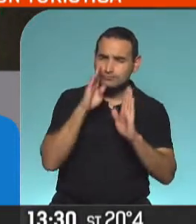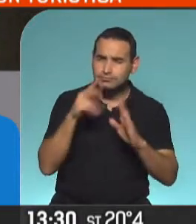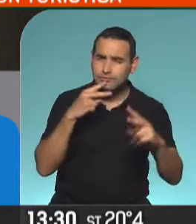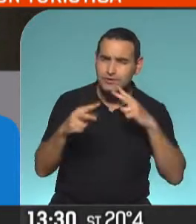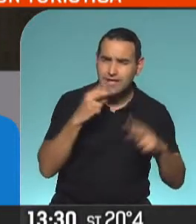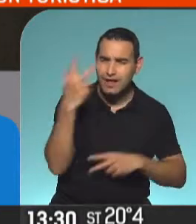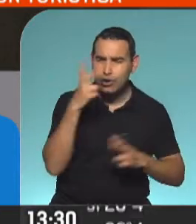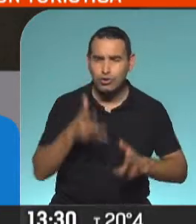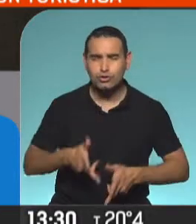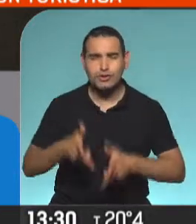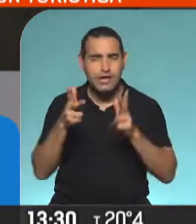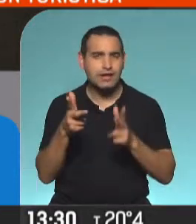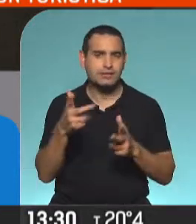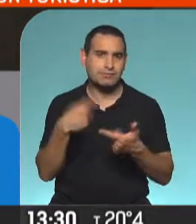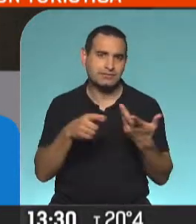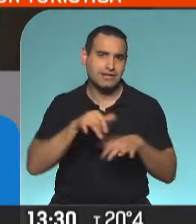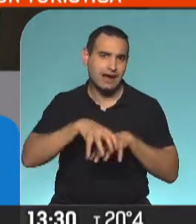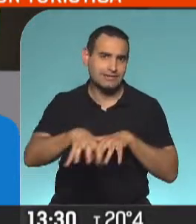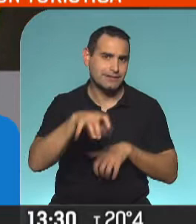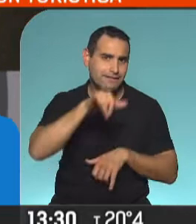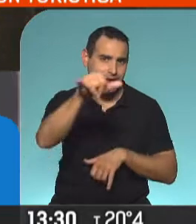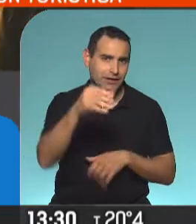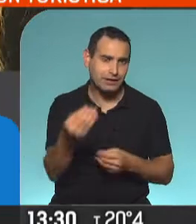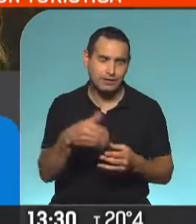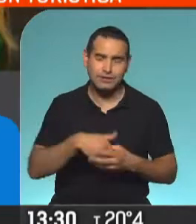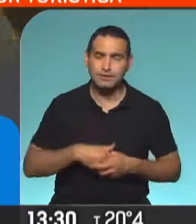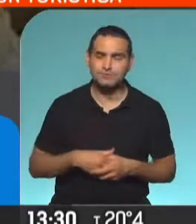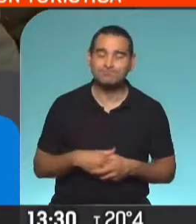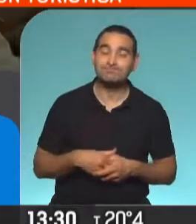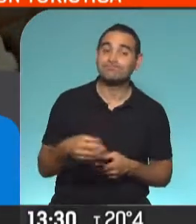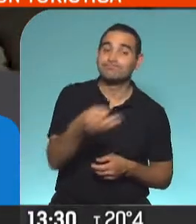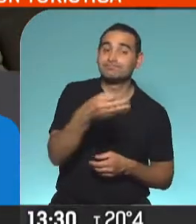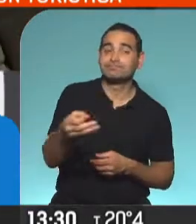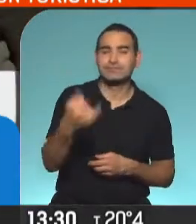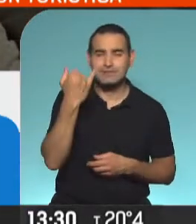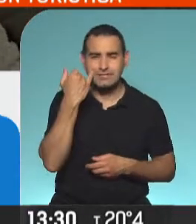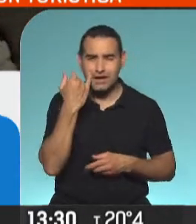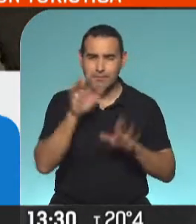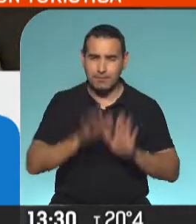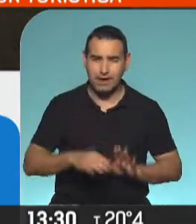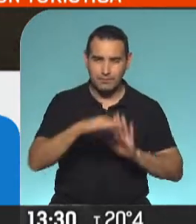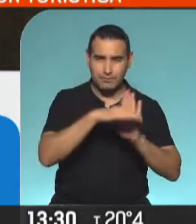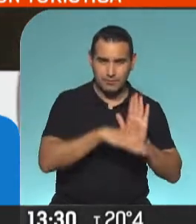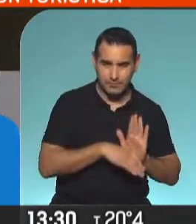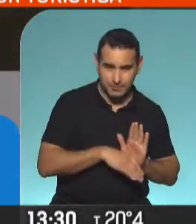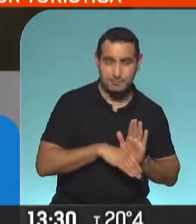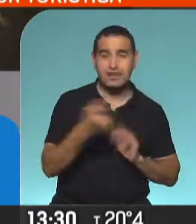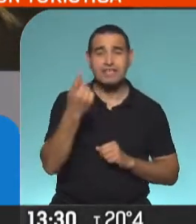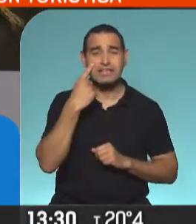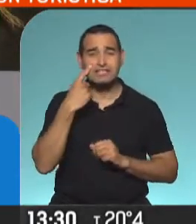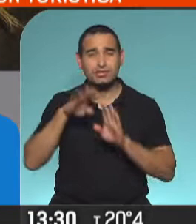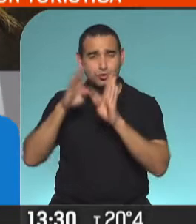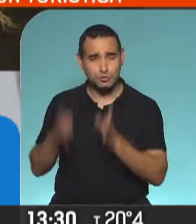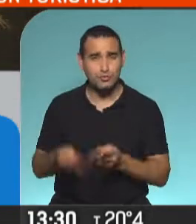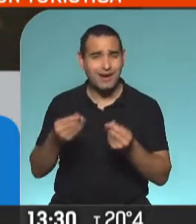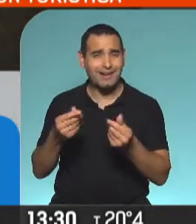hotelería y agencias de viaje justamente para protegernos del COVID-19? Sí, nosotros hemos elaborado a través del ICTA, que es el Instituto de Calidad